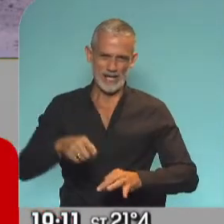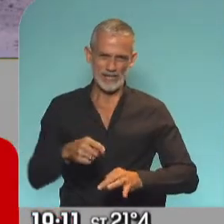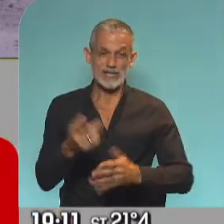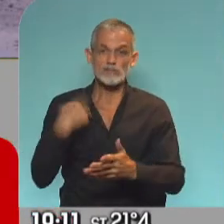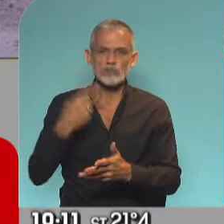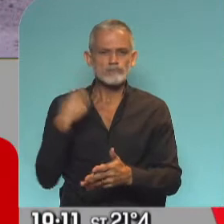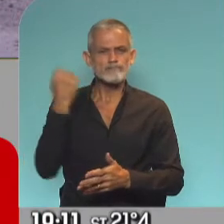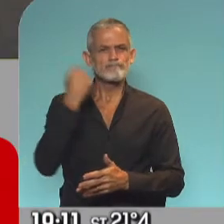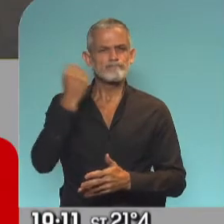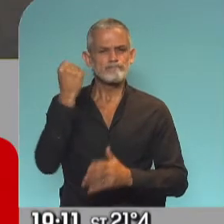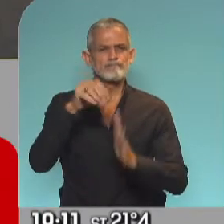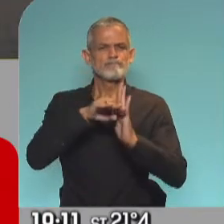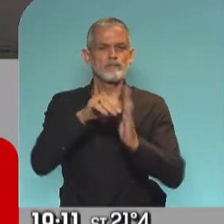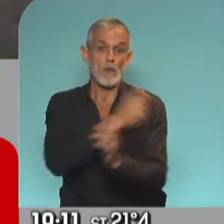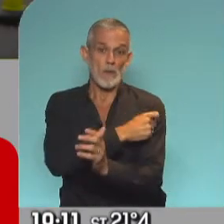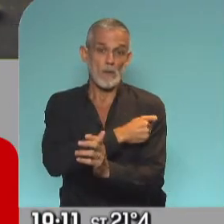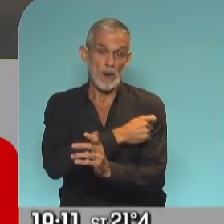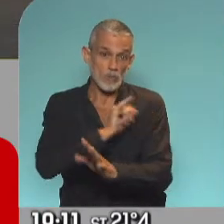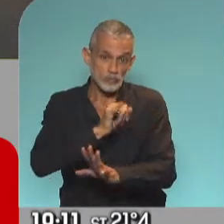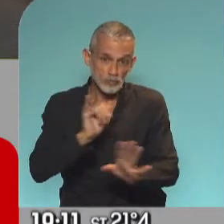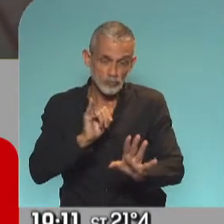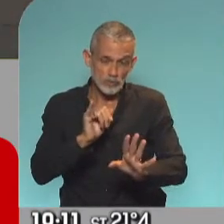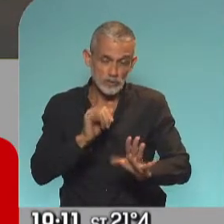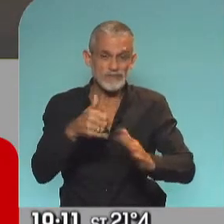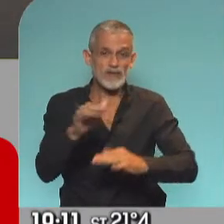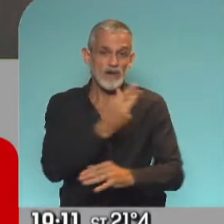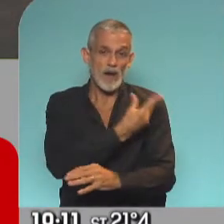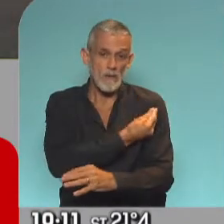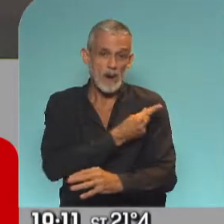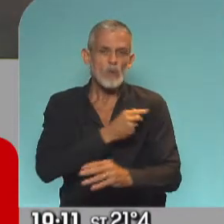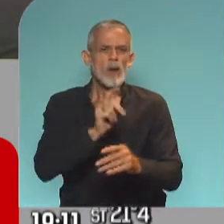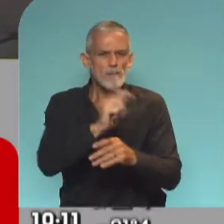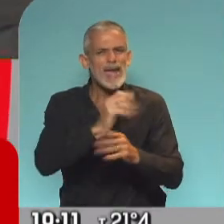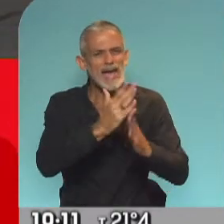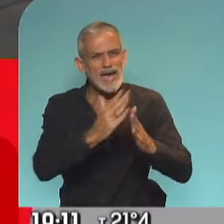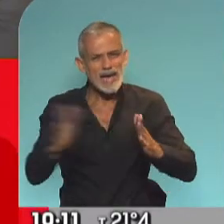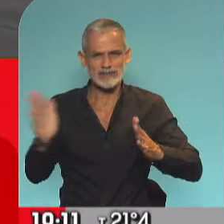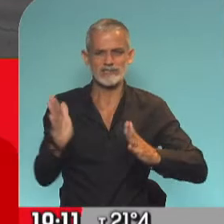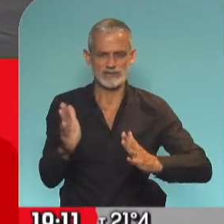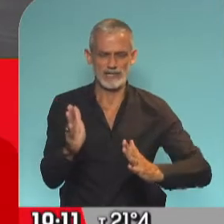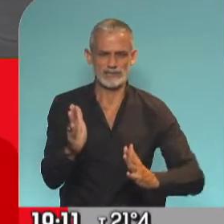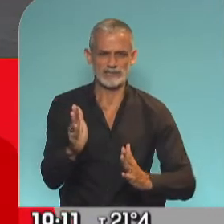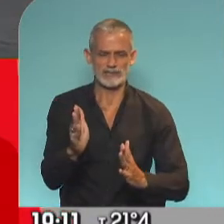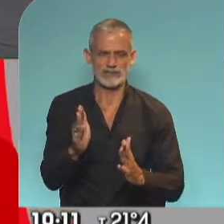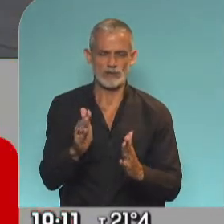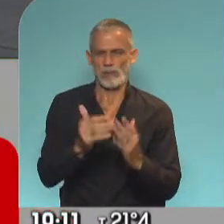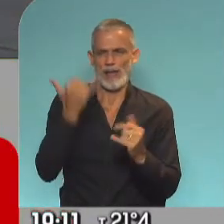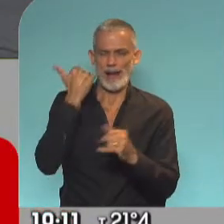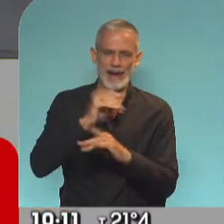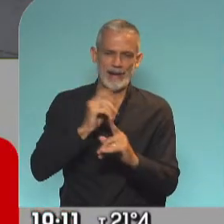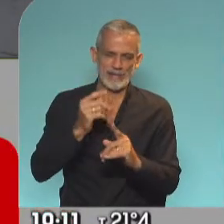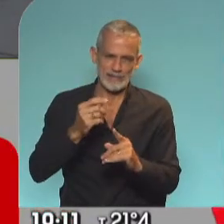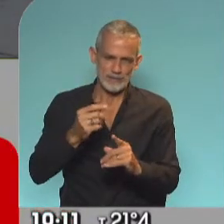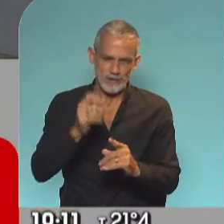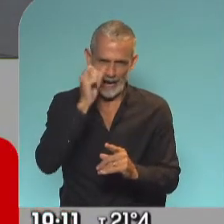hemos priorizado la vacunación, como les comentaba, y va a ser un proceso que va a llevar varios meses y nos va a permitir intensificar la presencialidad.